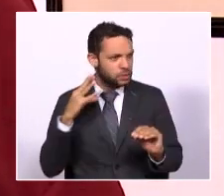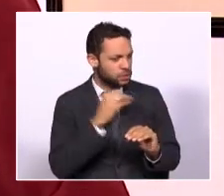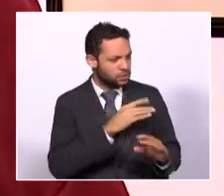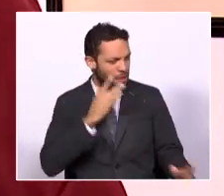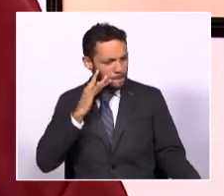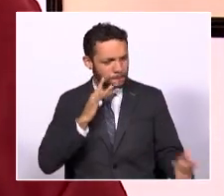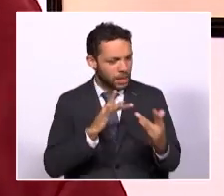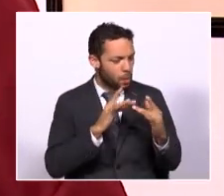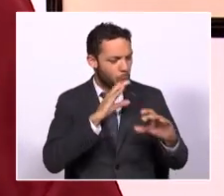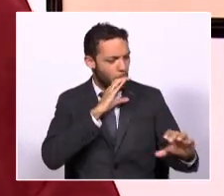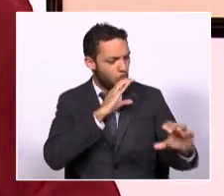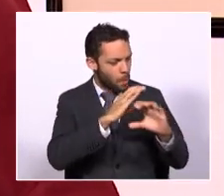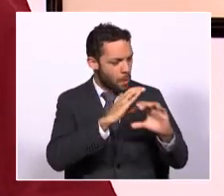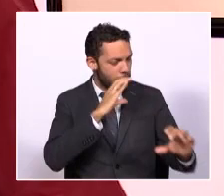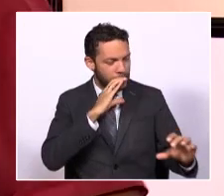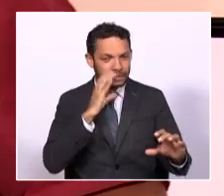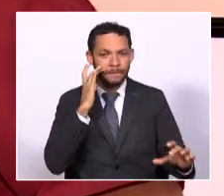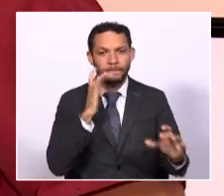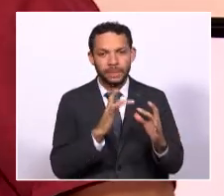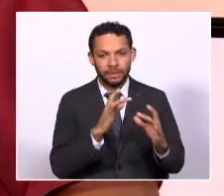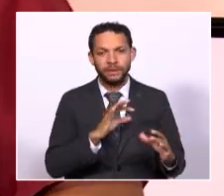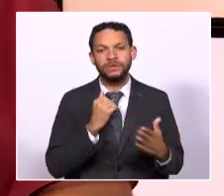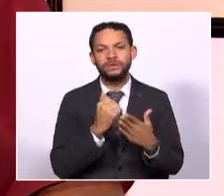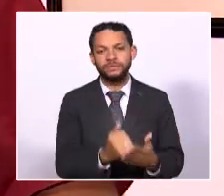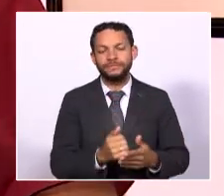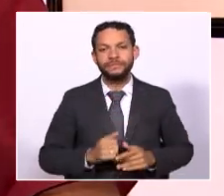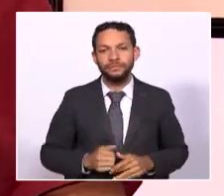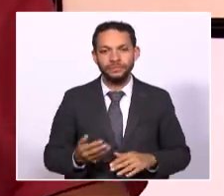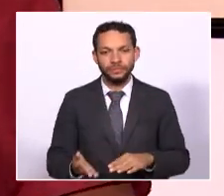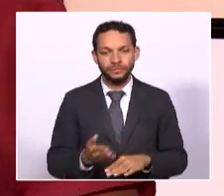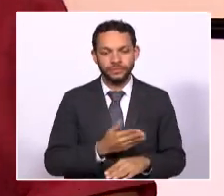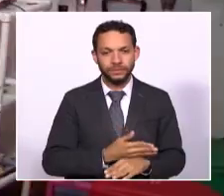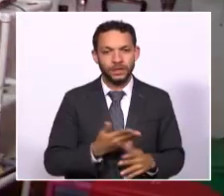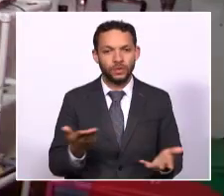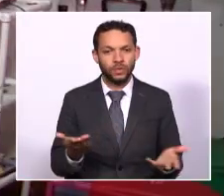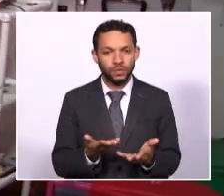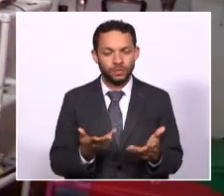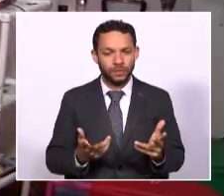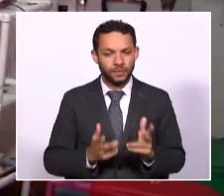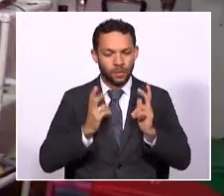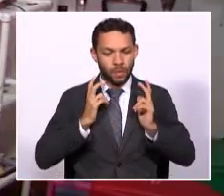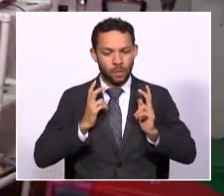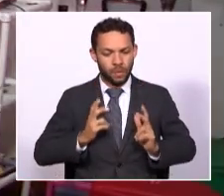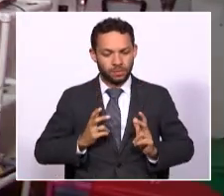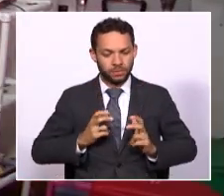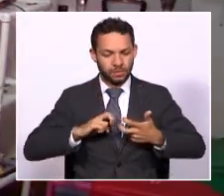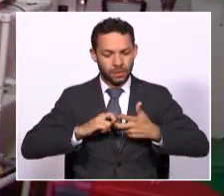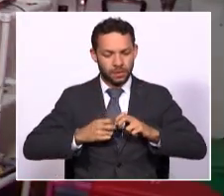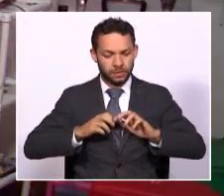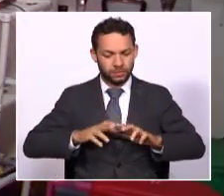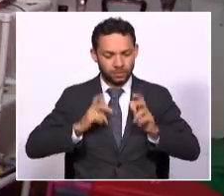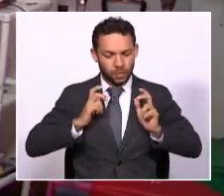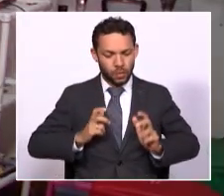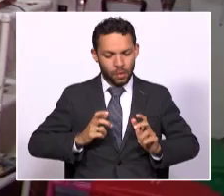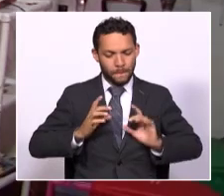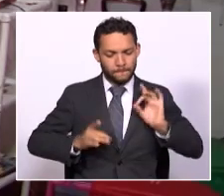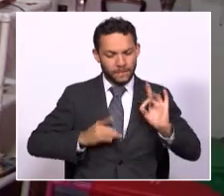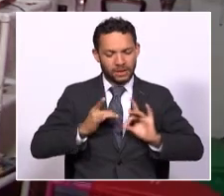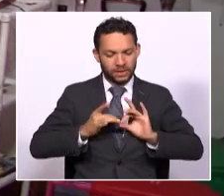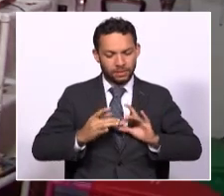el paciente, podemos ejecutar las maniobras. Vamos a hacer lo mismo, vamos a empezar desde la zona lumbal hasta la zona cervical.